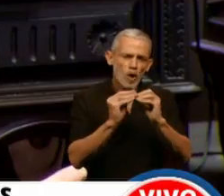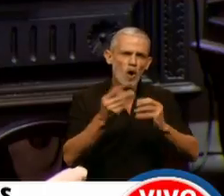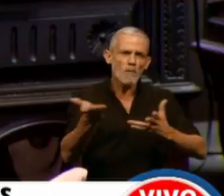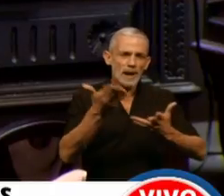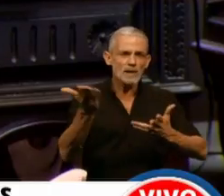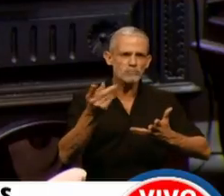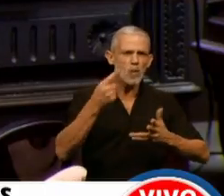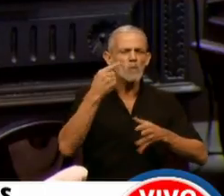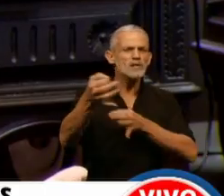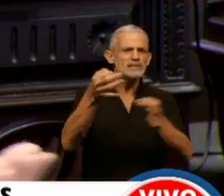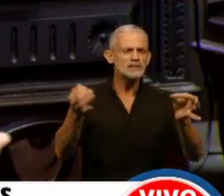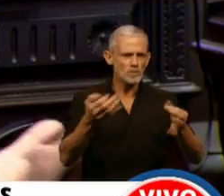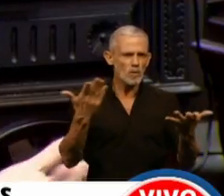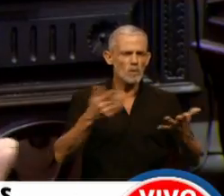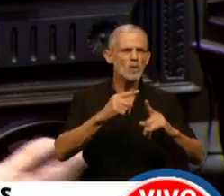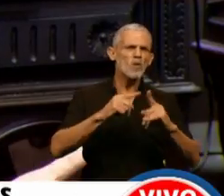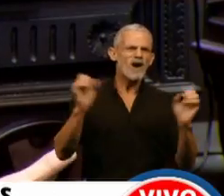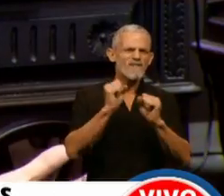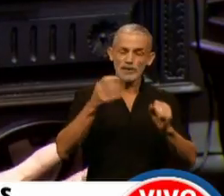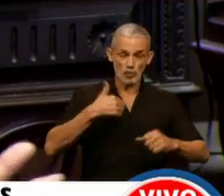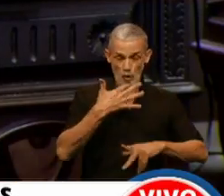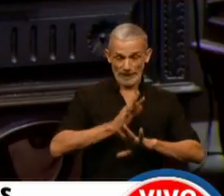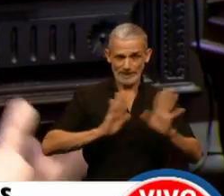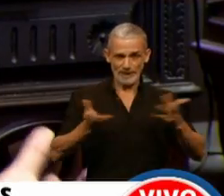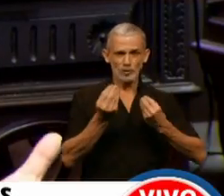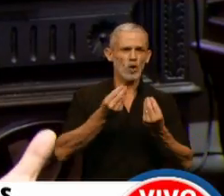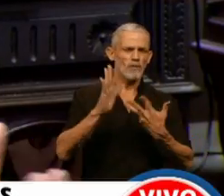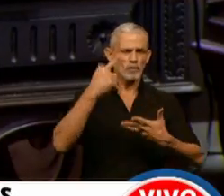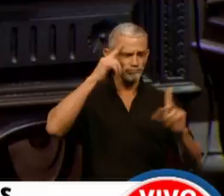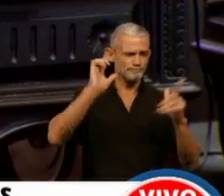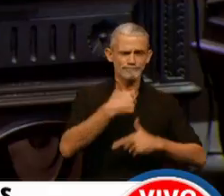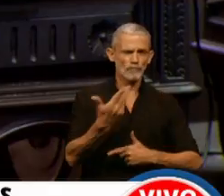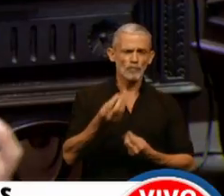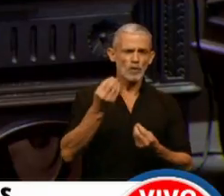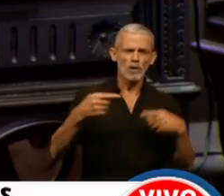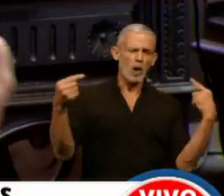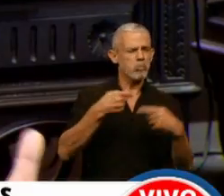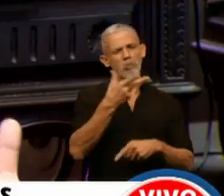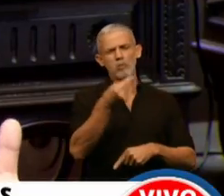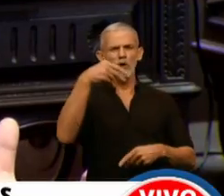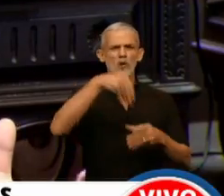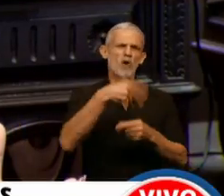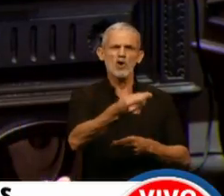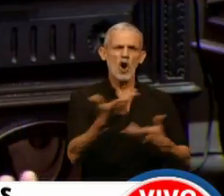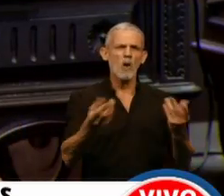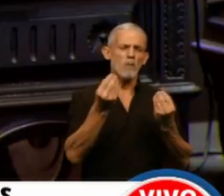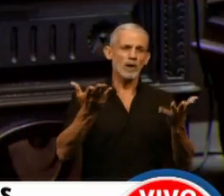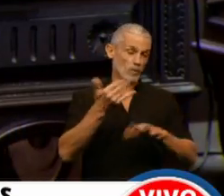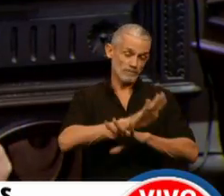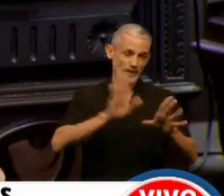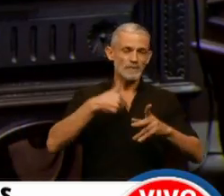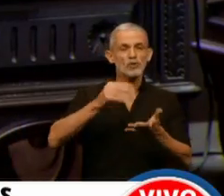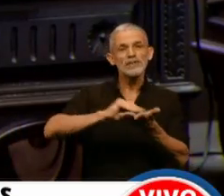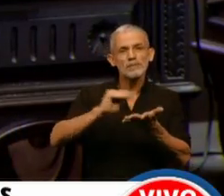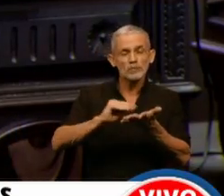dirigen los municipios hay cosas que yo no entiendo que son ilógicas que es oponerse por oponerse bueno como